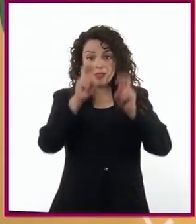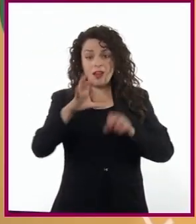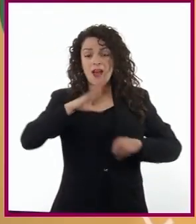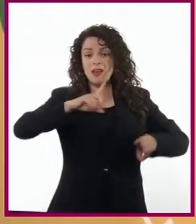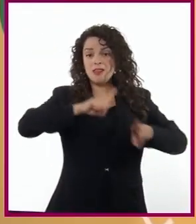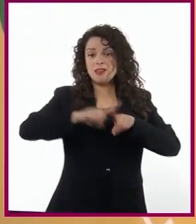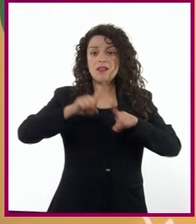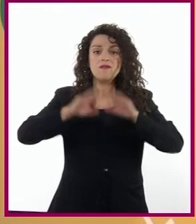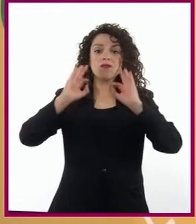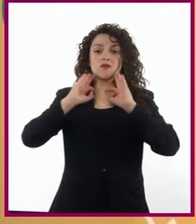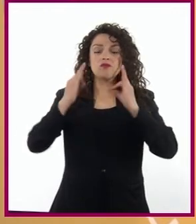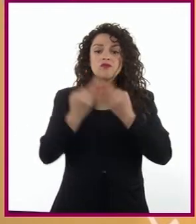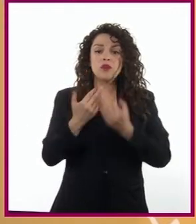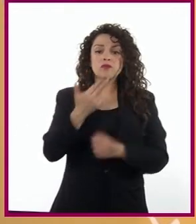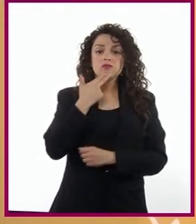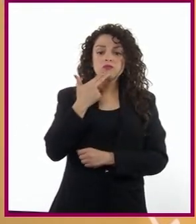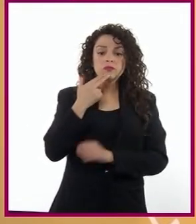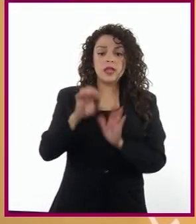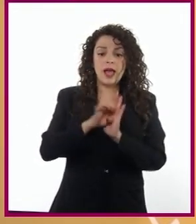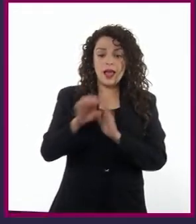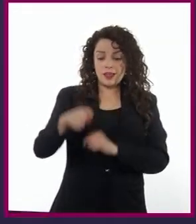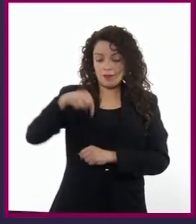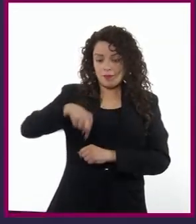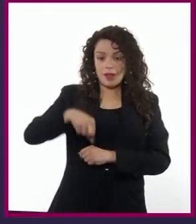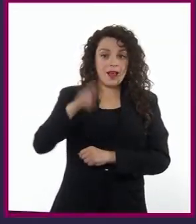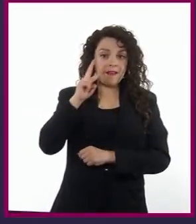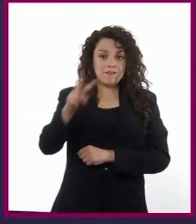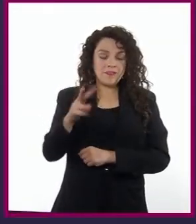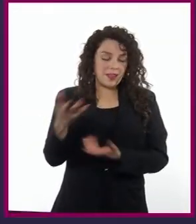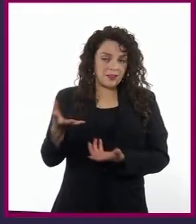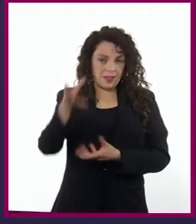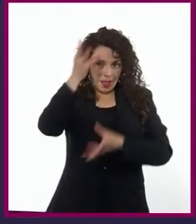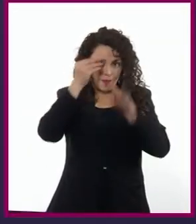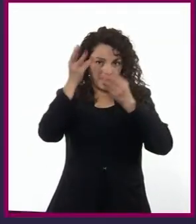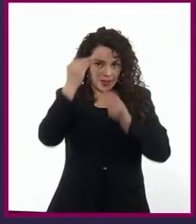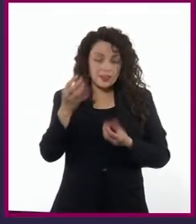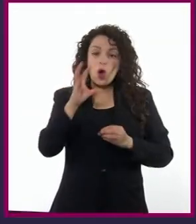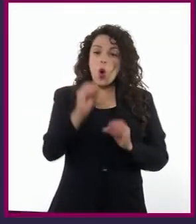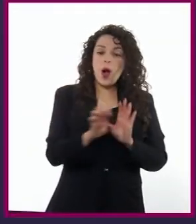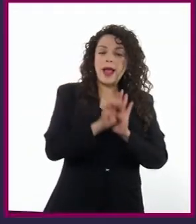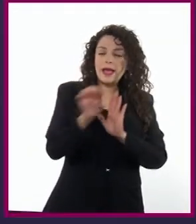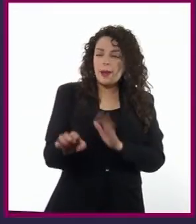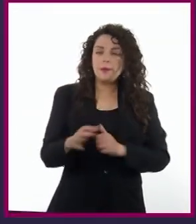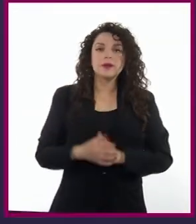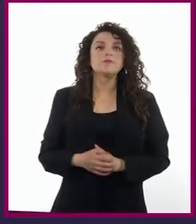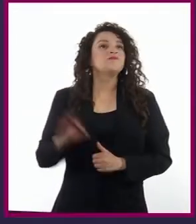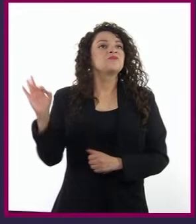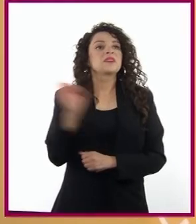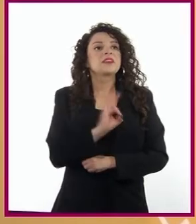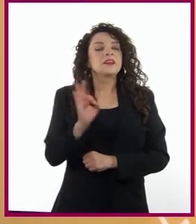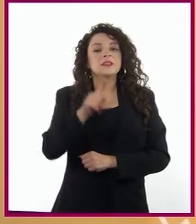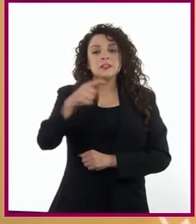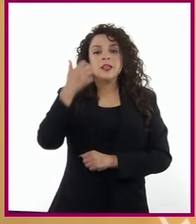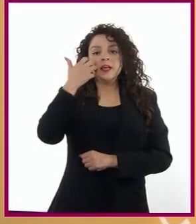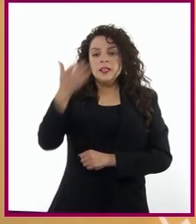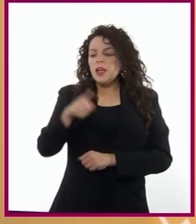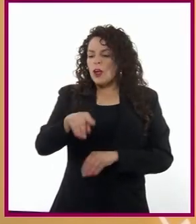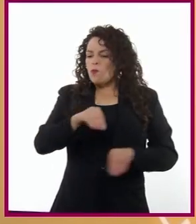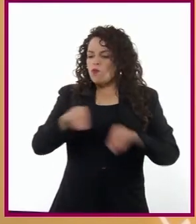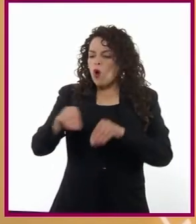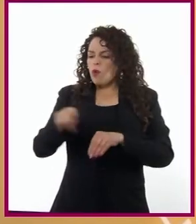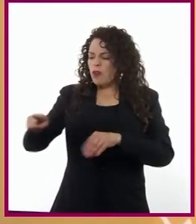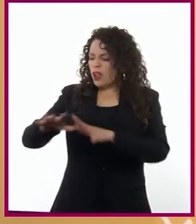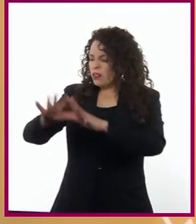distintas aplicaciones como las que vimos en esta sesión. O por ejemplo, al intentar mover el mueble que